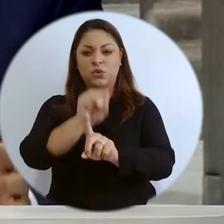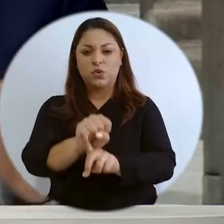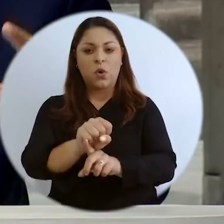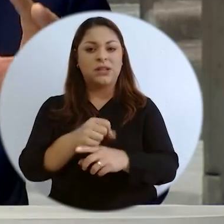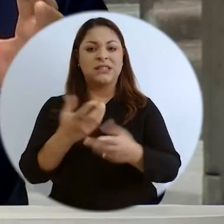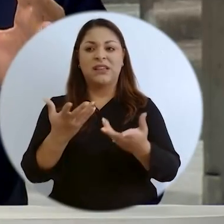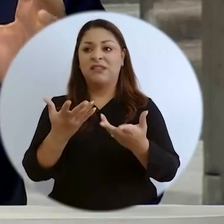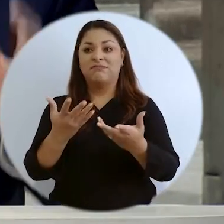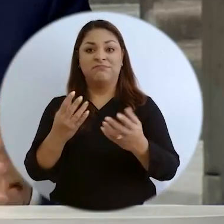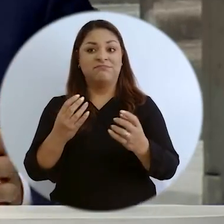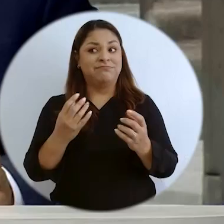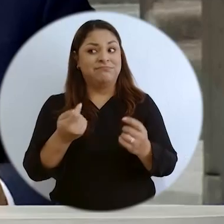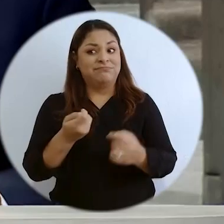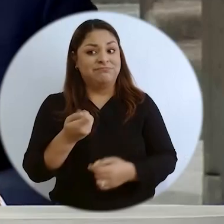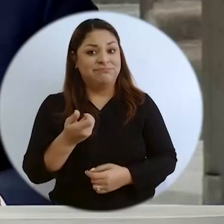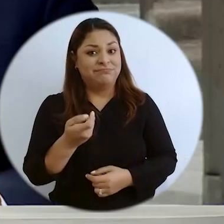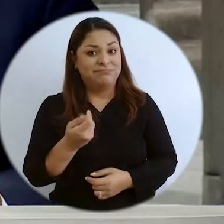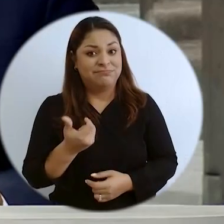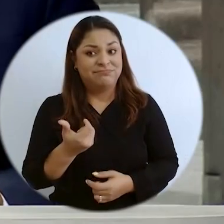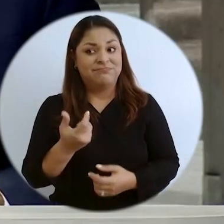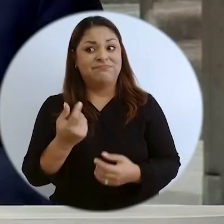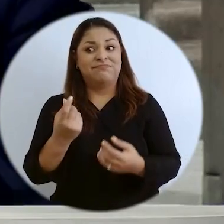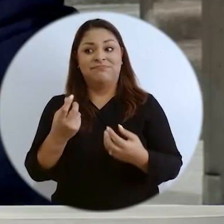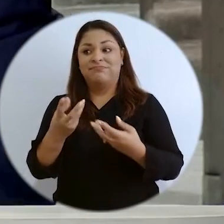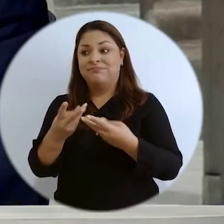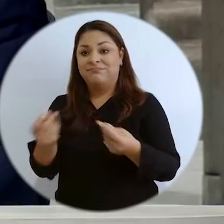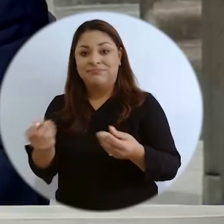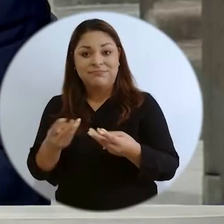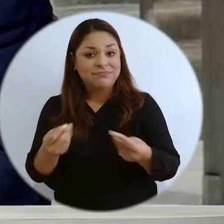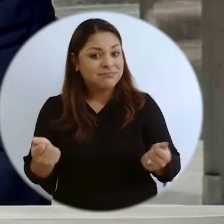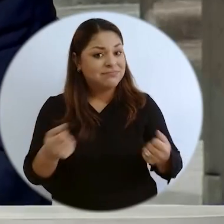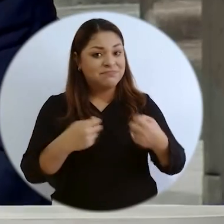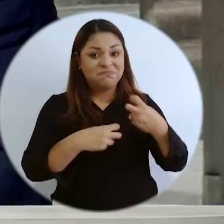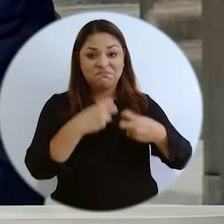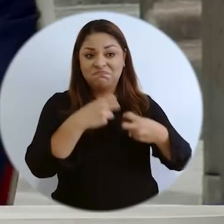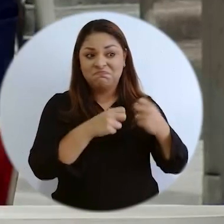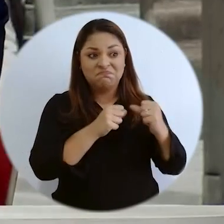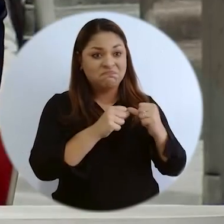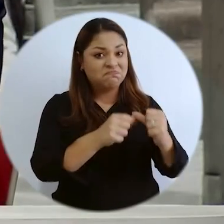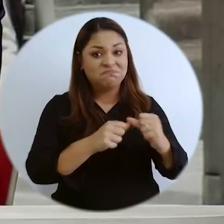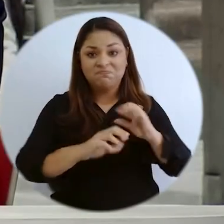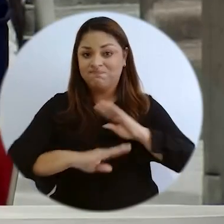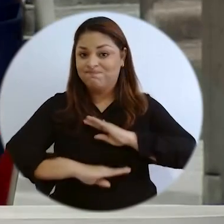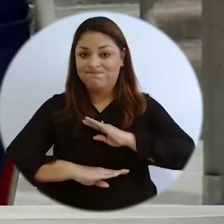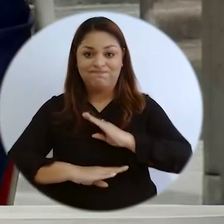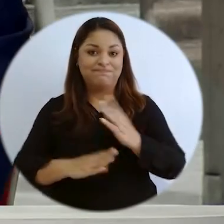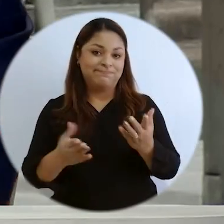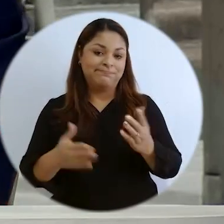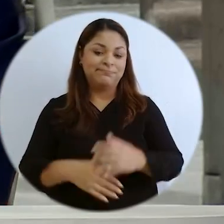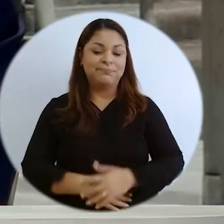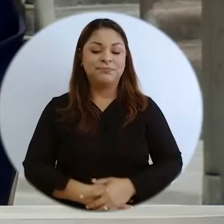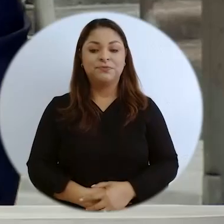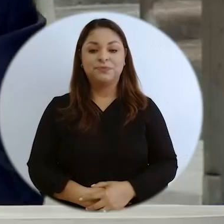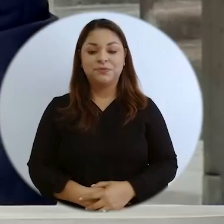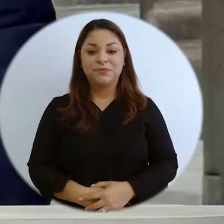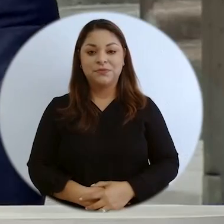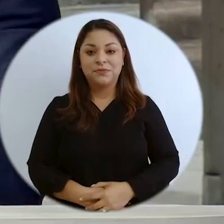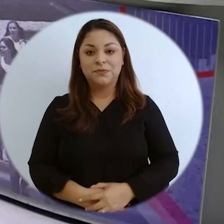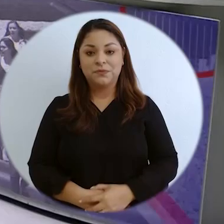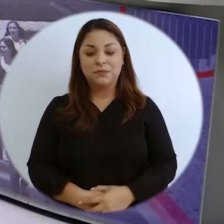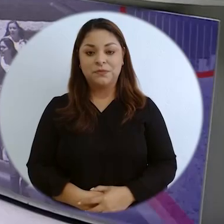situaciones de callejones sin salida, de problemas sin resolver y expectativas insatisfechas.